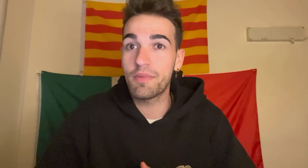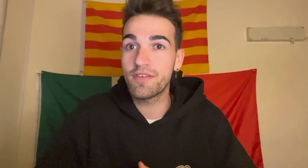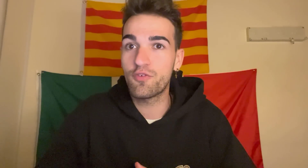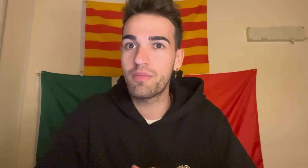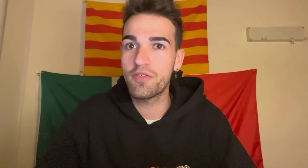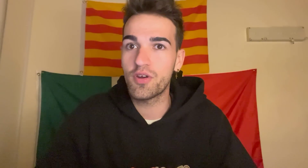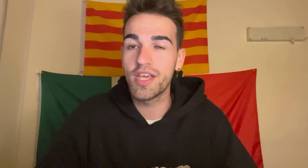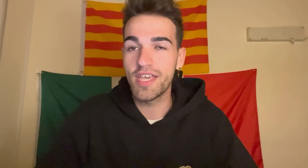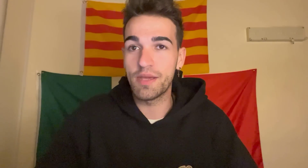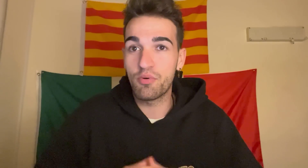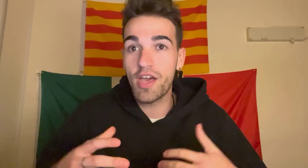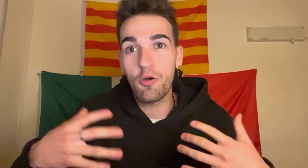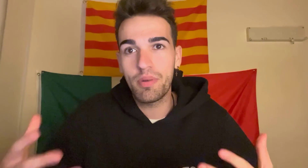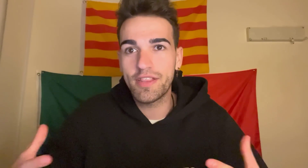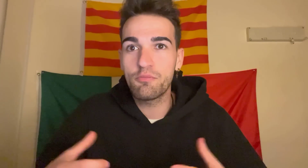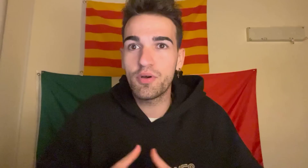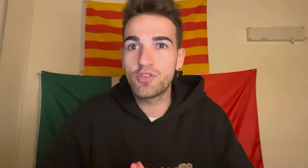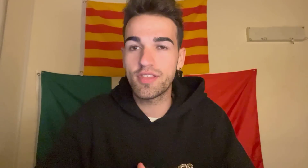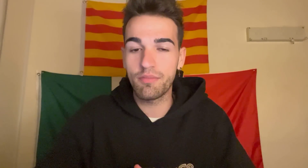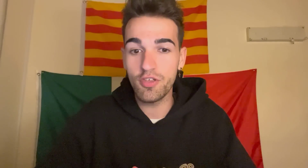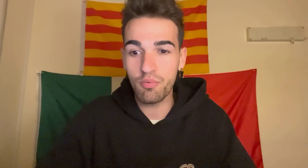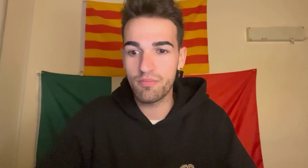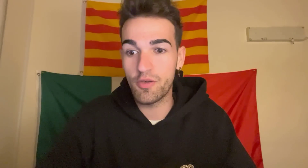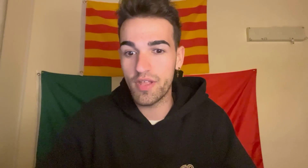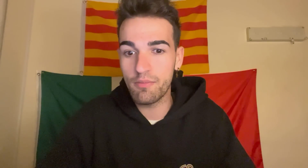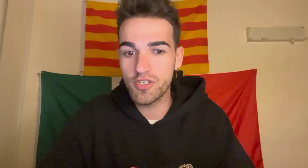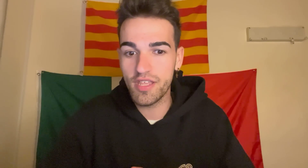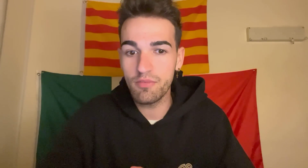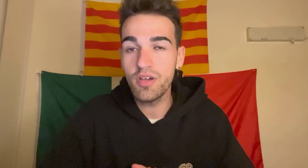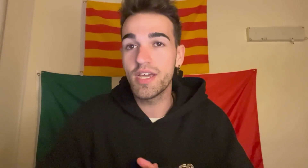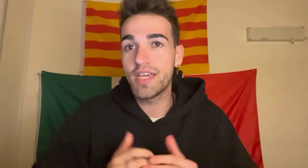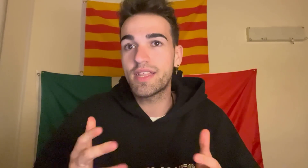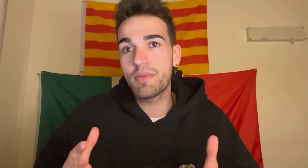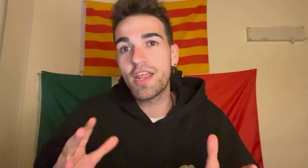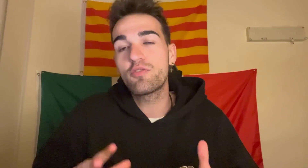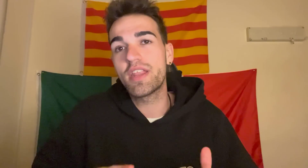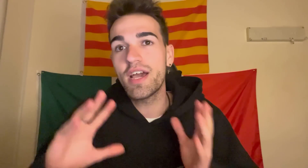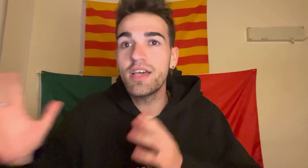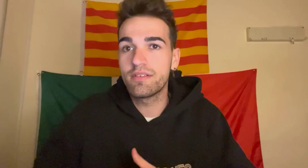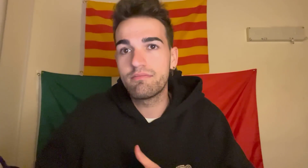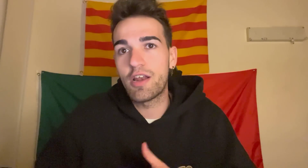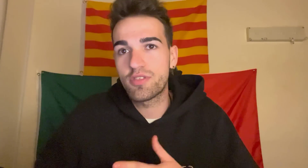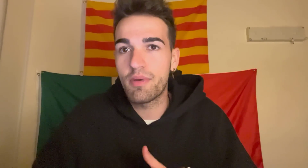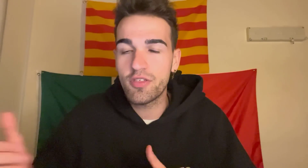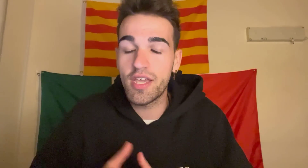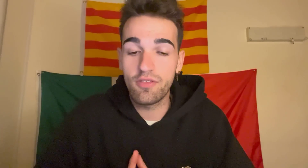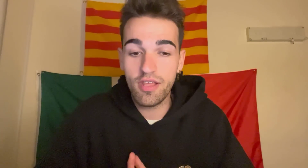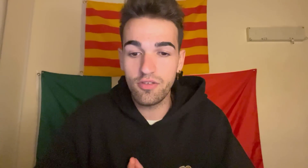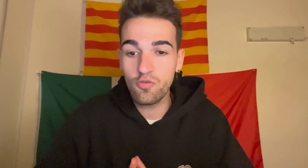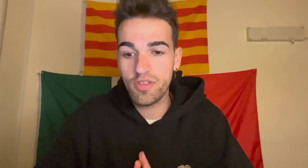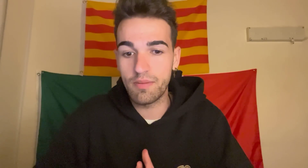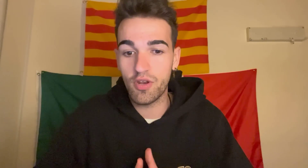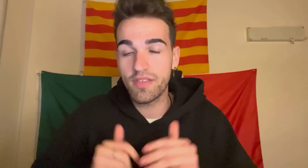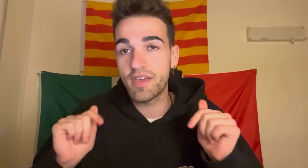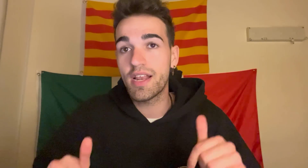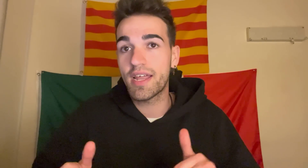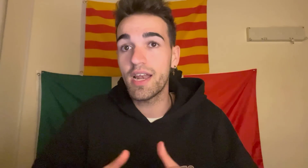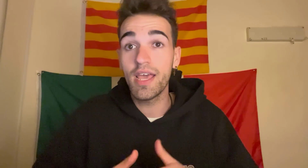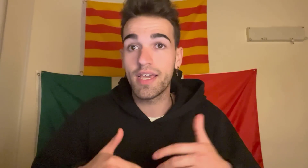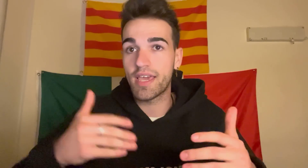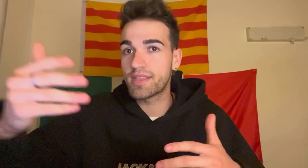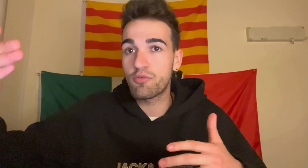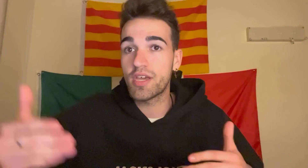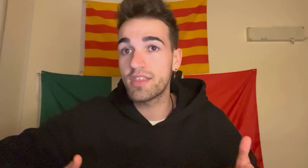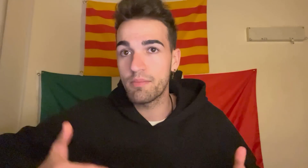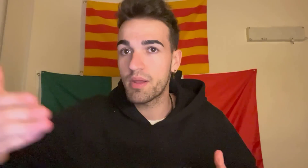vosotros tiene más información y puede completar un poquito este vídeo, pues me ayudaría muchísimo y también ayudaría a los demás seguidores, ¿no? Suscriptores de aquí del